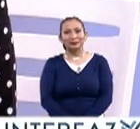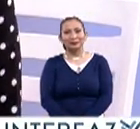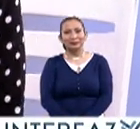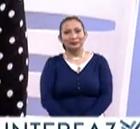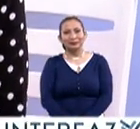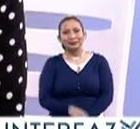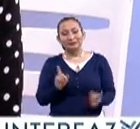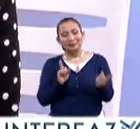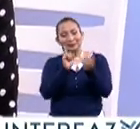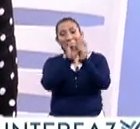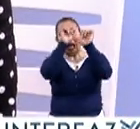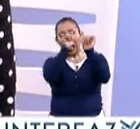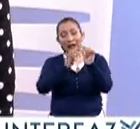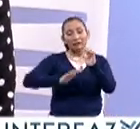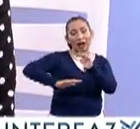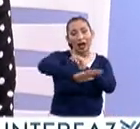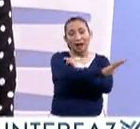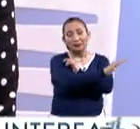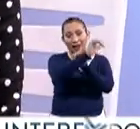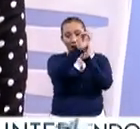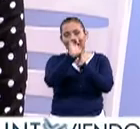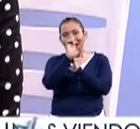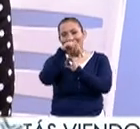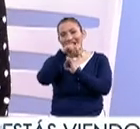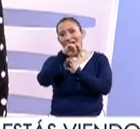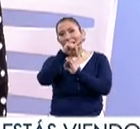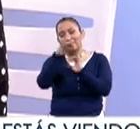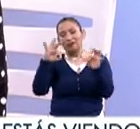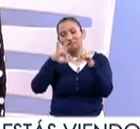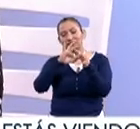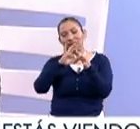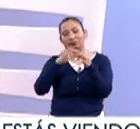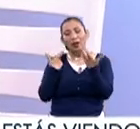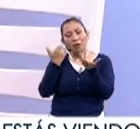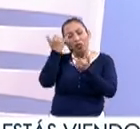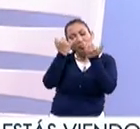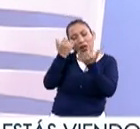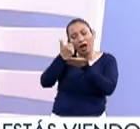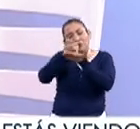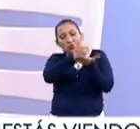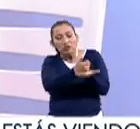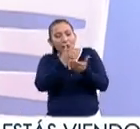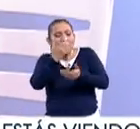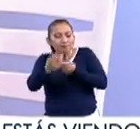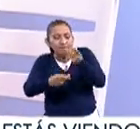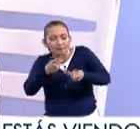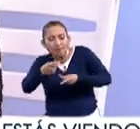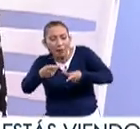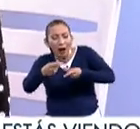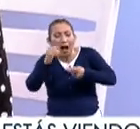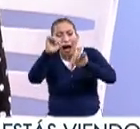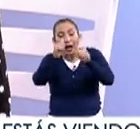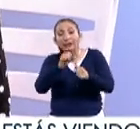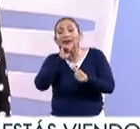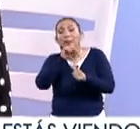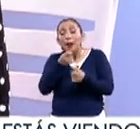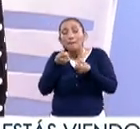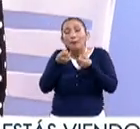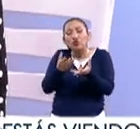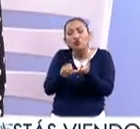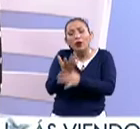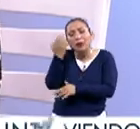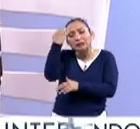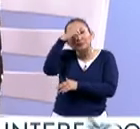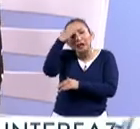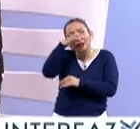Y el encuentro de artes escénicas en Artes genera vínculos de creación, cooperación y desarrollo artístico, además de aportar